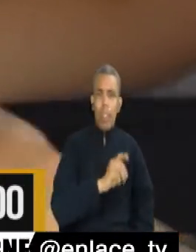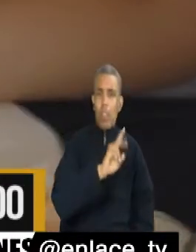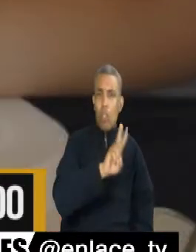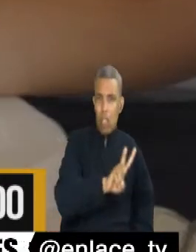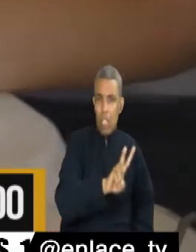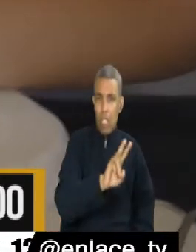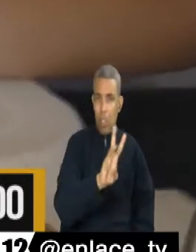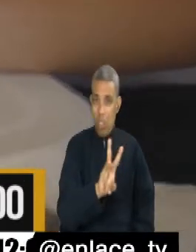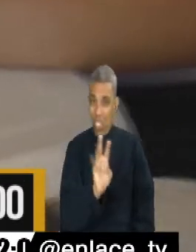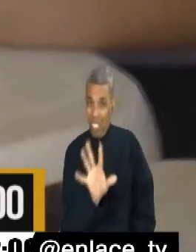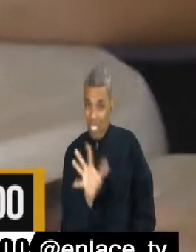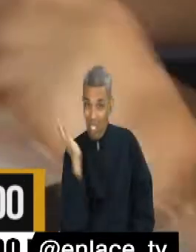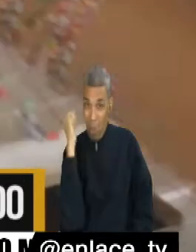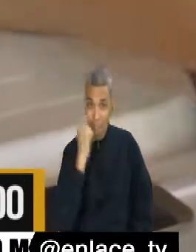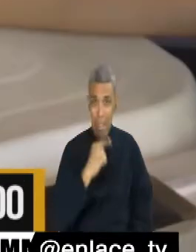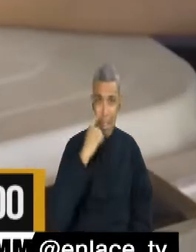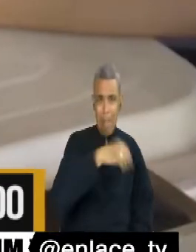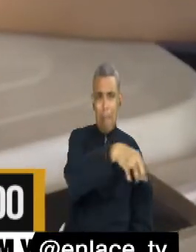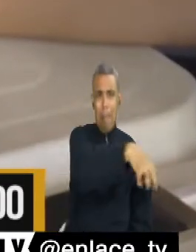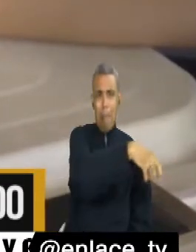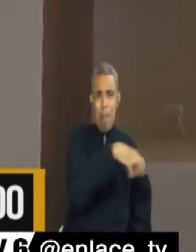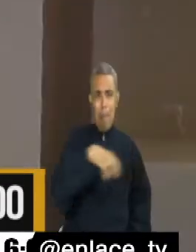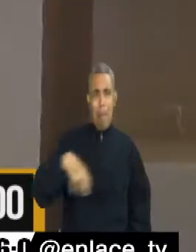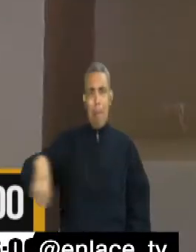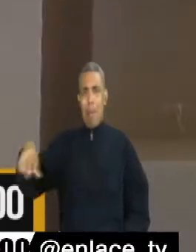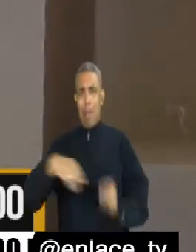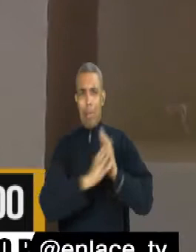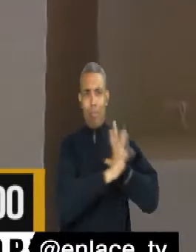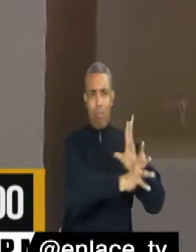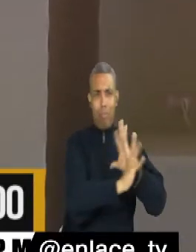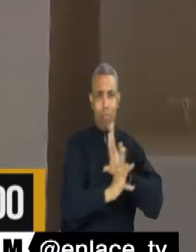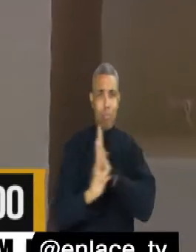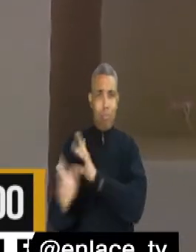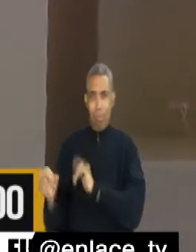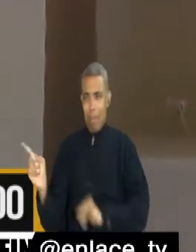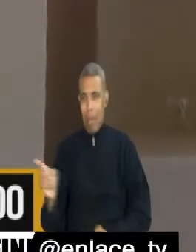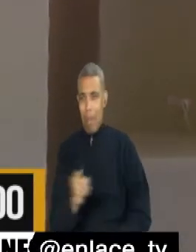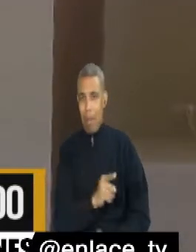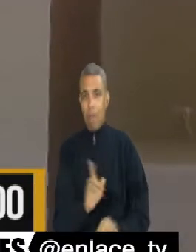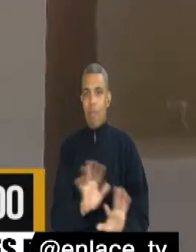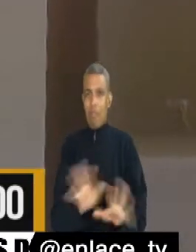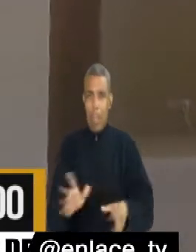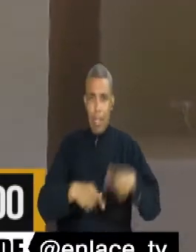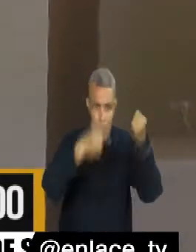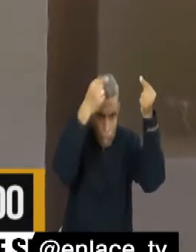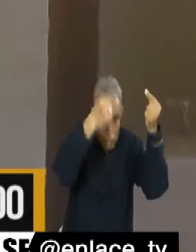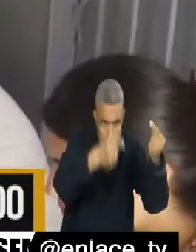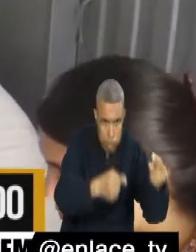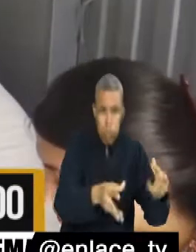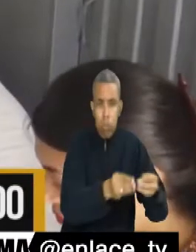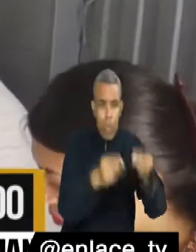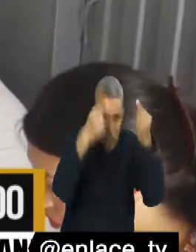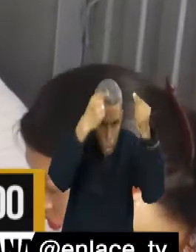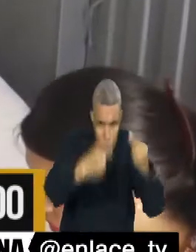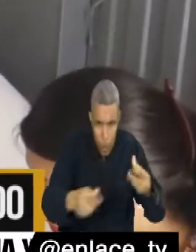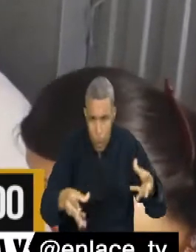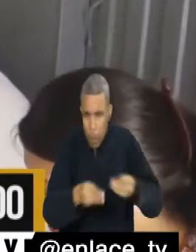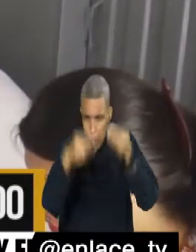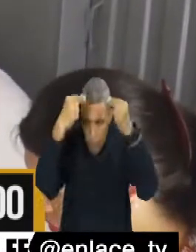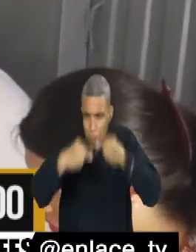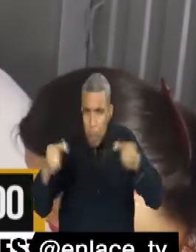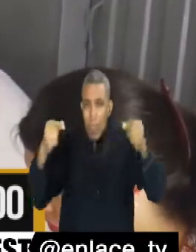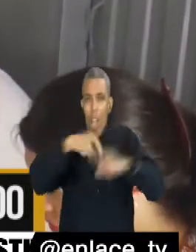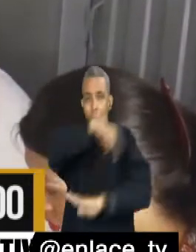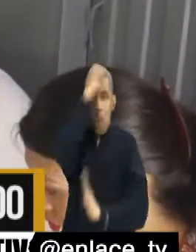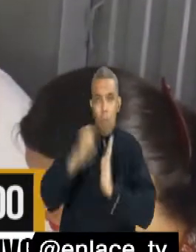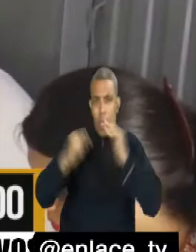de la jornada del referendo revocatorio de este 2 de julio en Barranca Bermeja. Actividad que estuvo bajo muchas especulaciones,